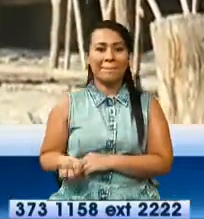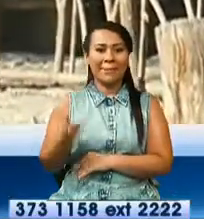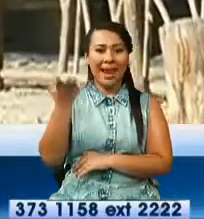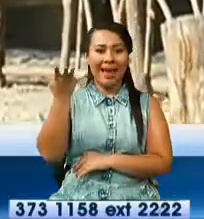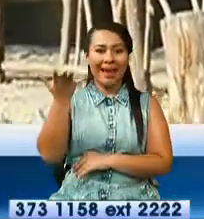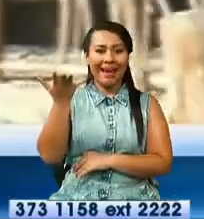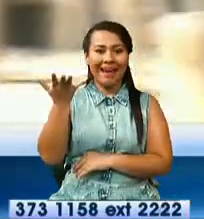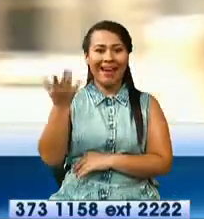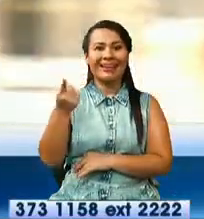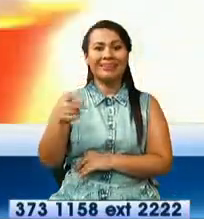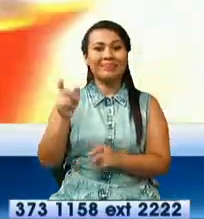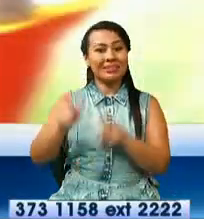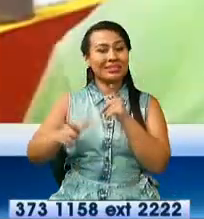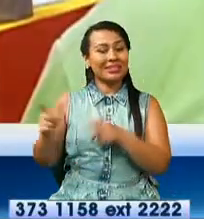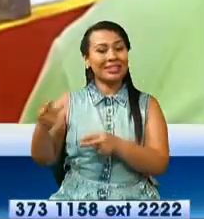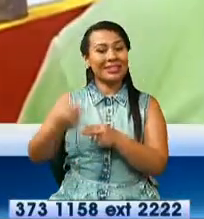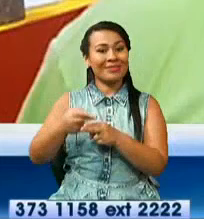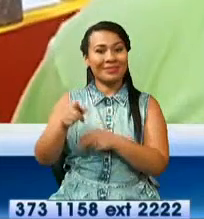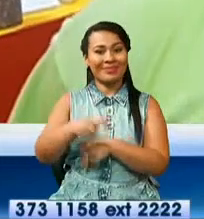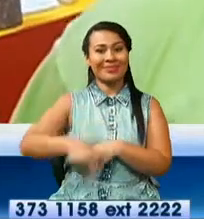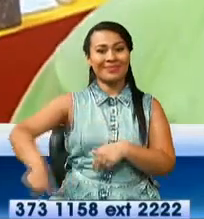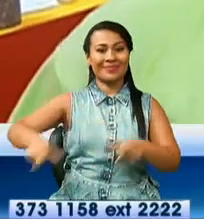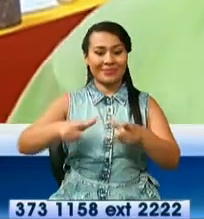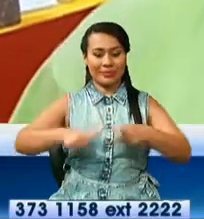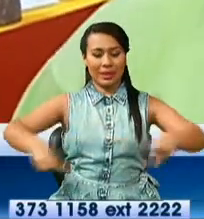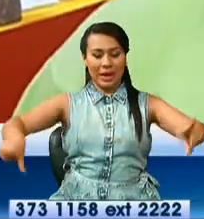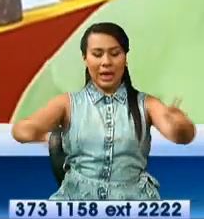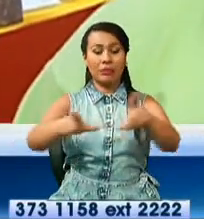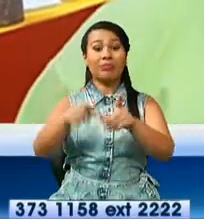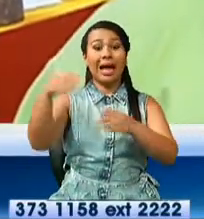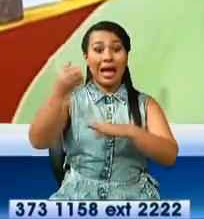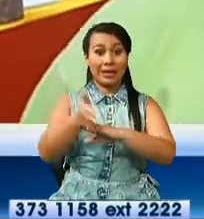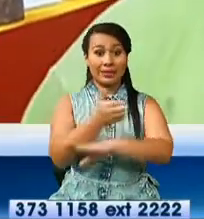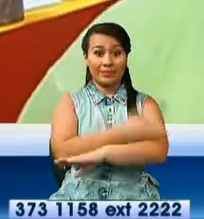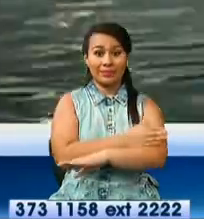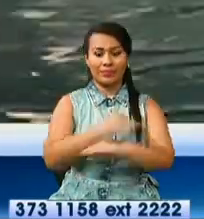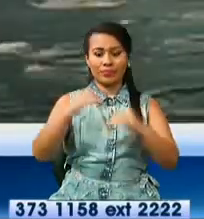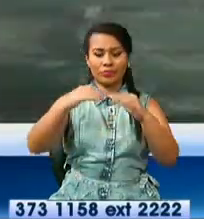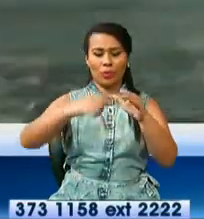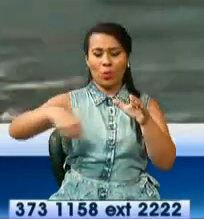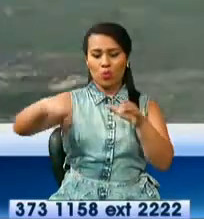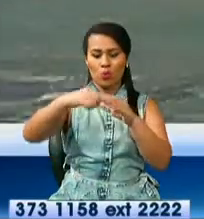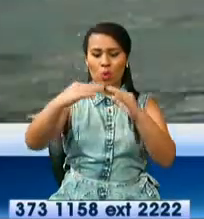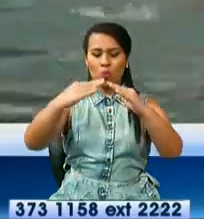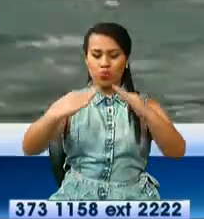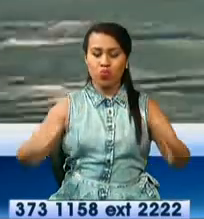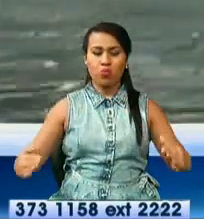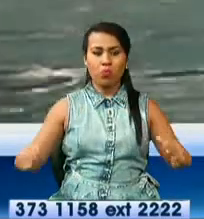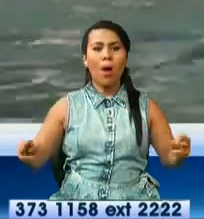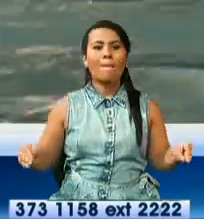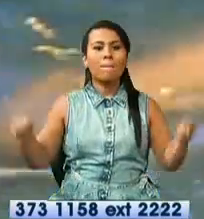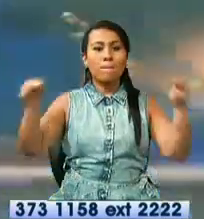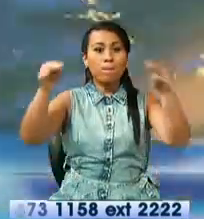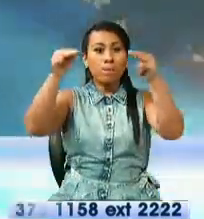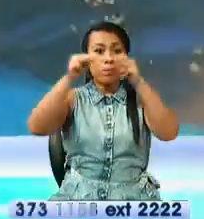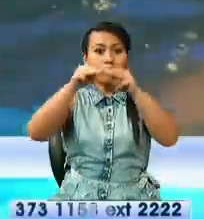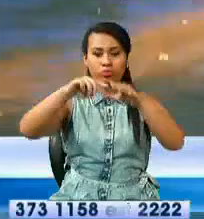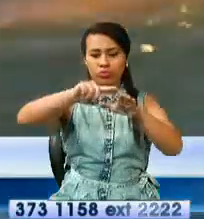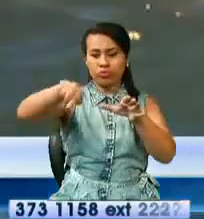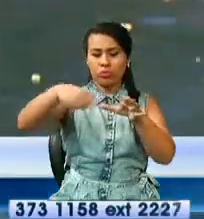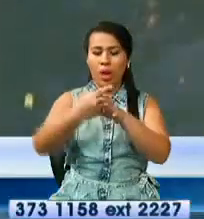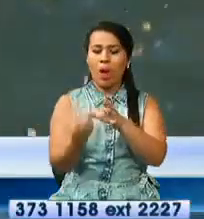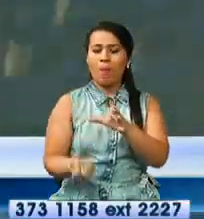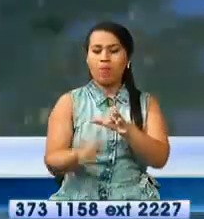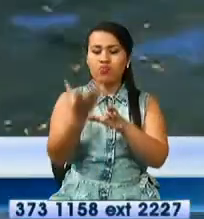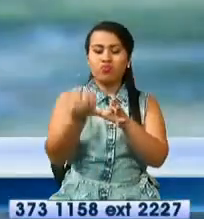el visitante. La laguna es un cráter volcánico que viene del centro de la tierra, donde está saliendo el agua en un estado